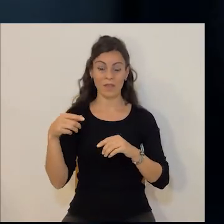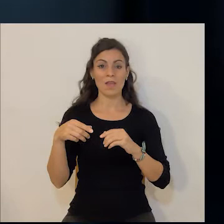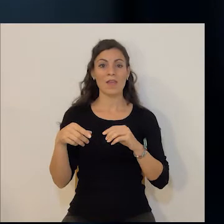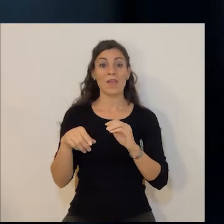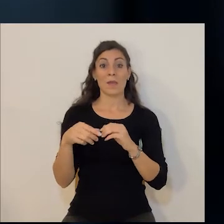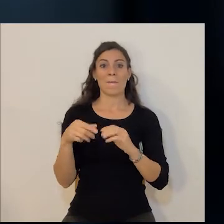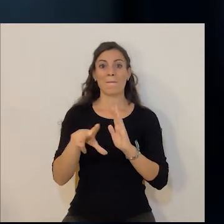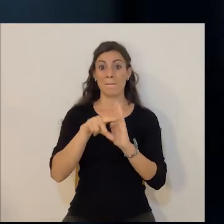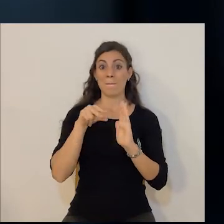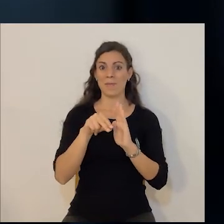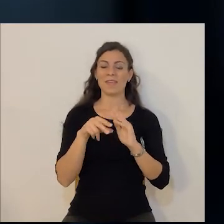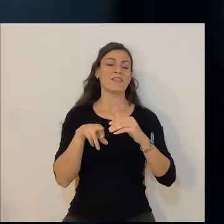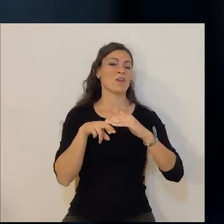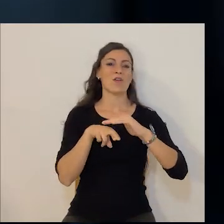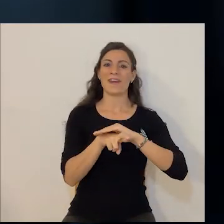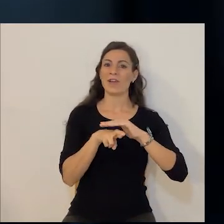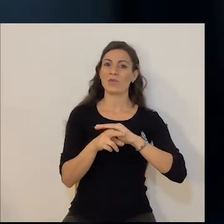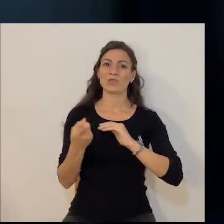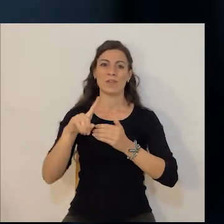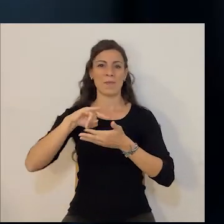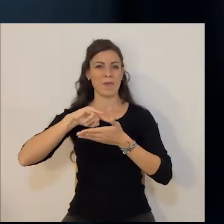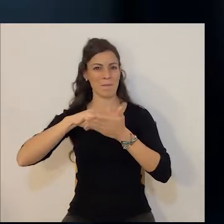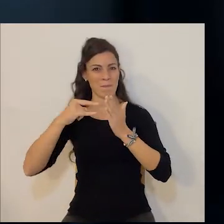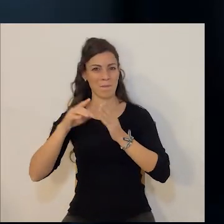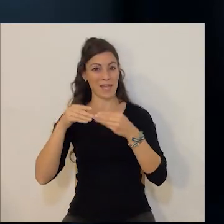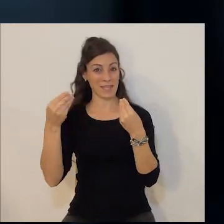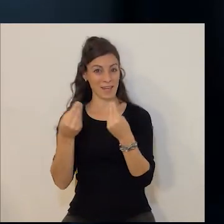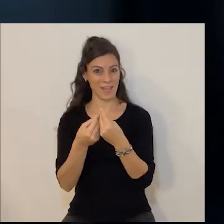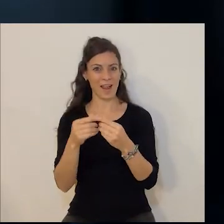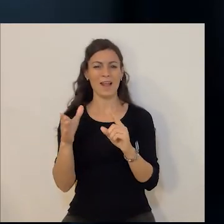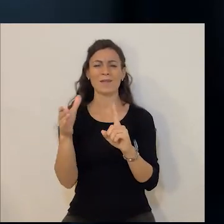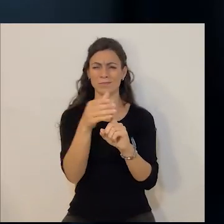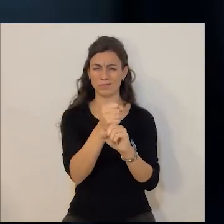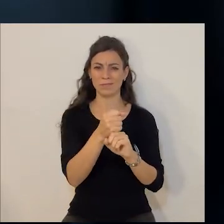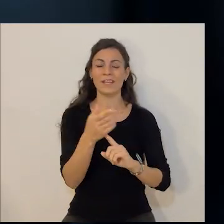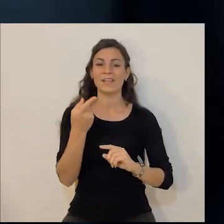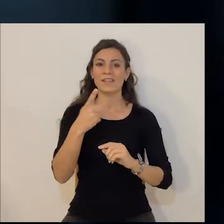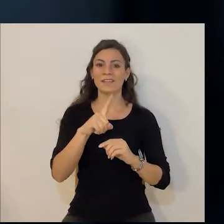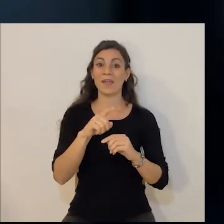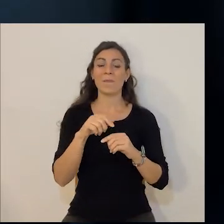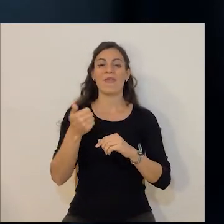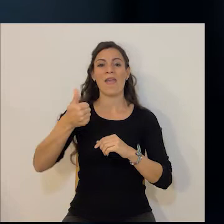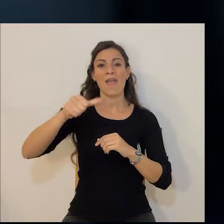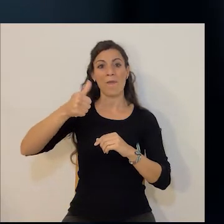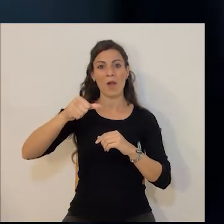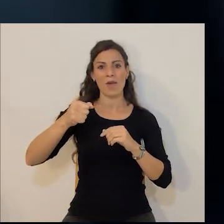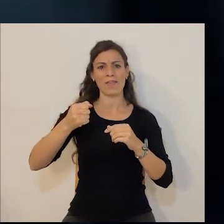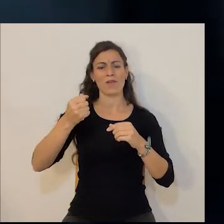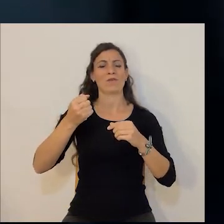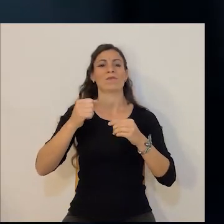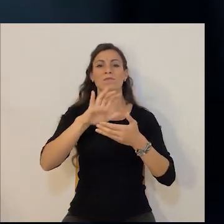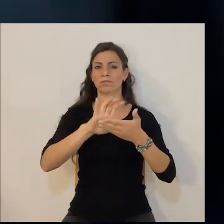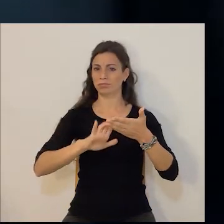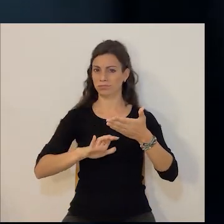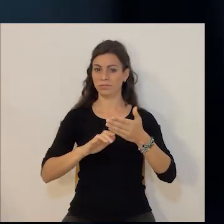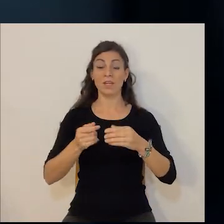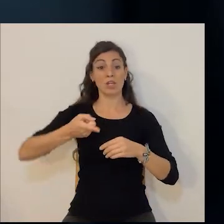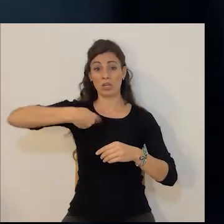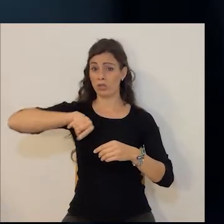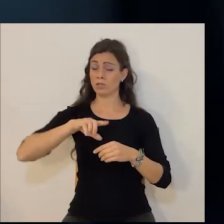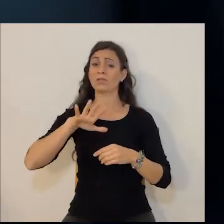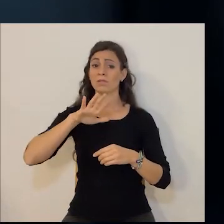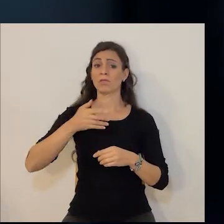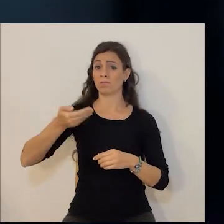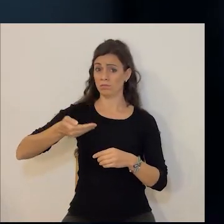podéis encontrar recursos y materiales relacionados y un formulario de evaluación. Para nosotros es muy importante tener vuestra